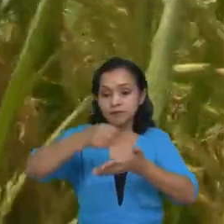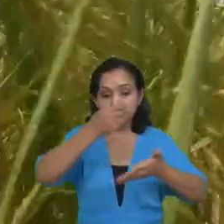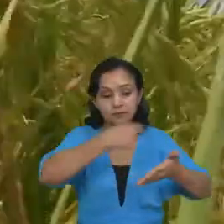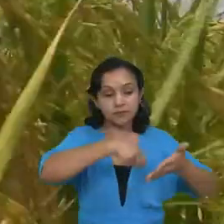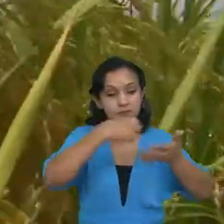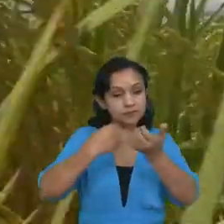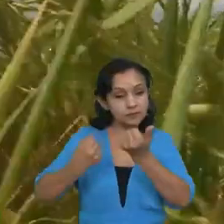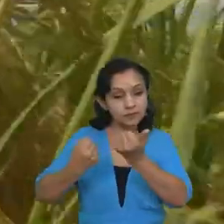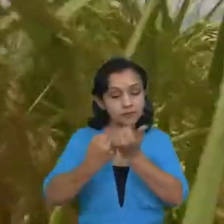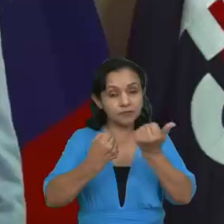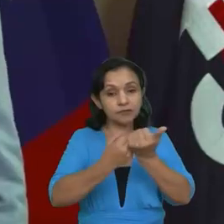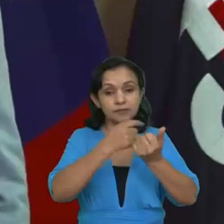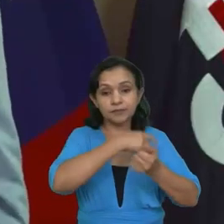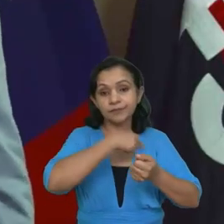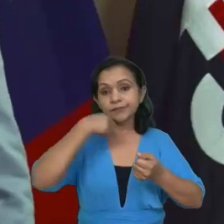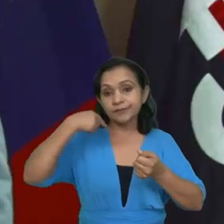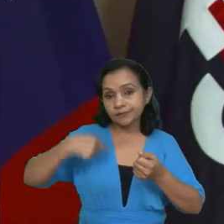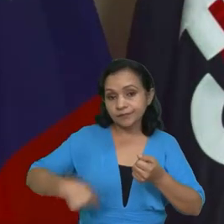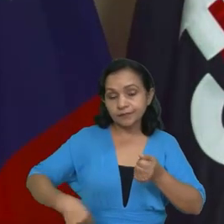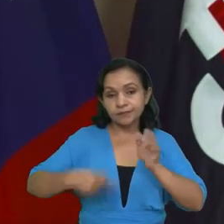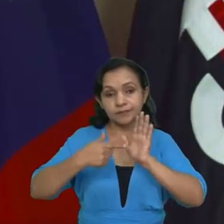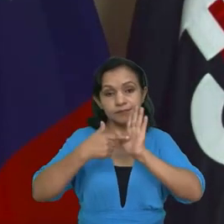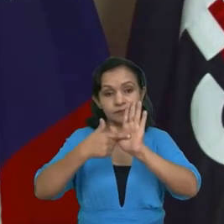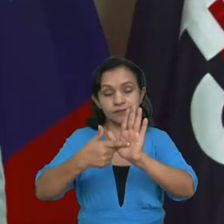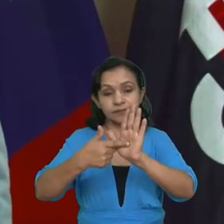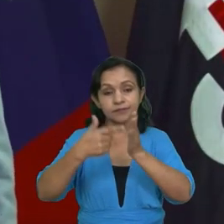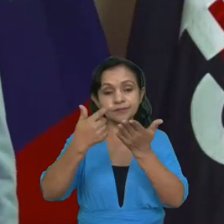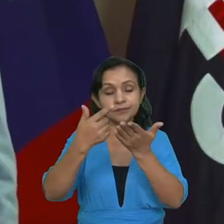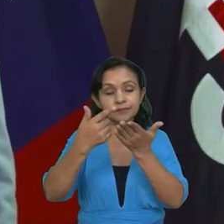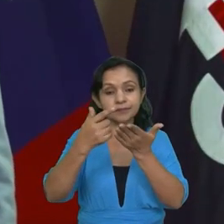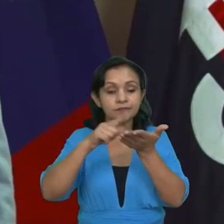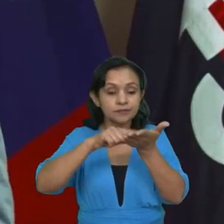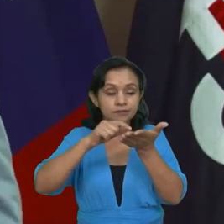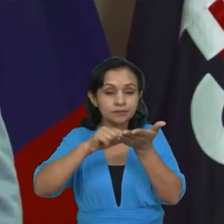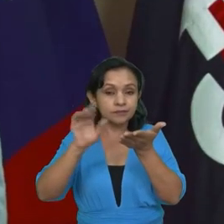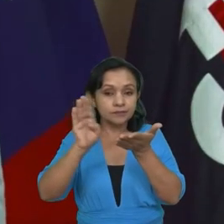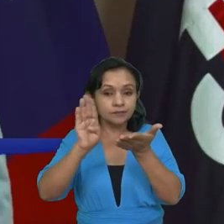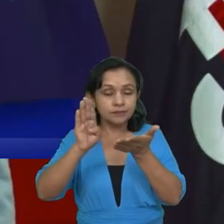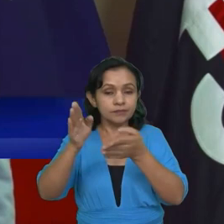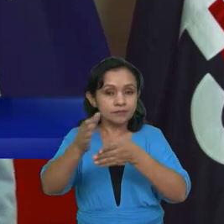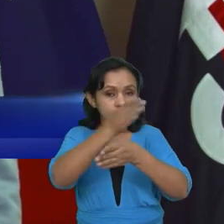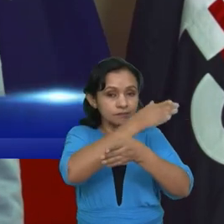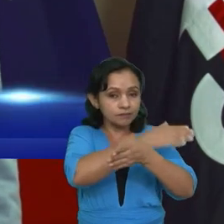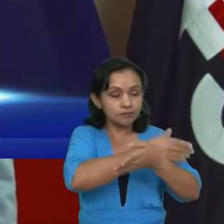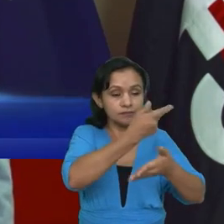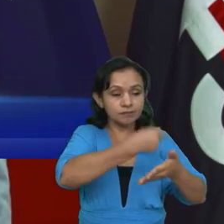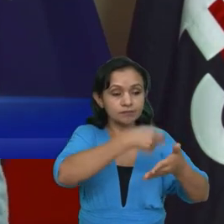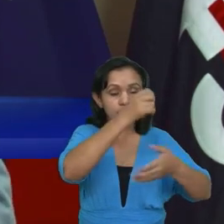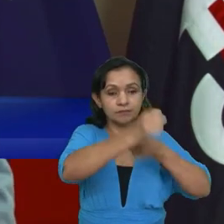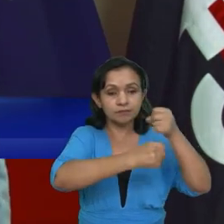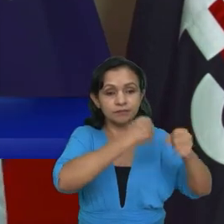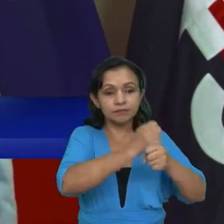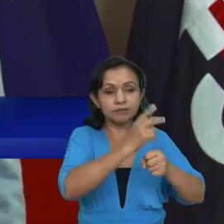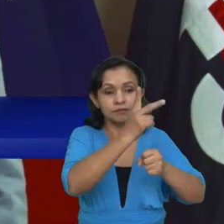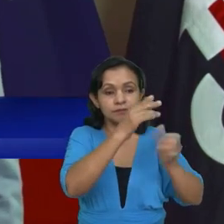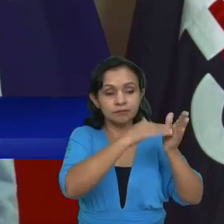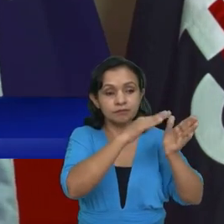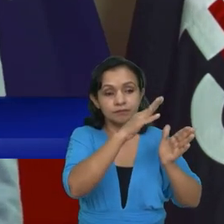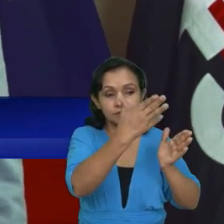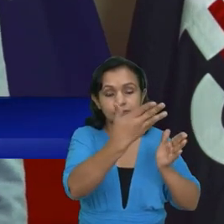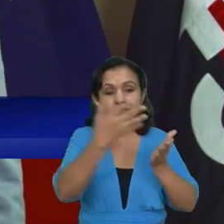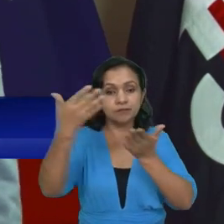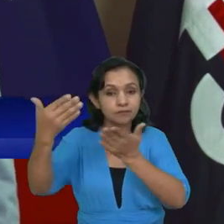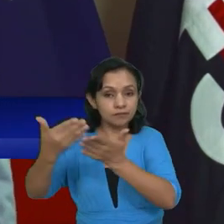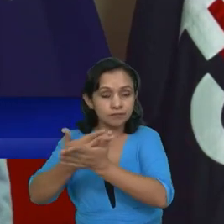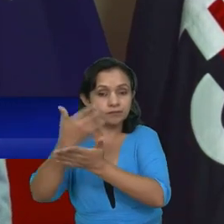de taiwán como por ejemplo el proyecto de arroz nica que firmamos el año pasado y ahora este nuevo proyecto que